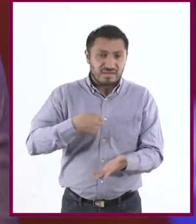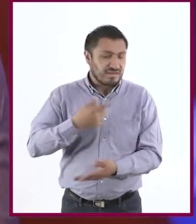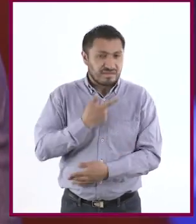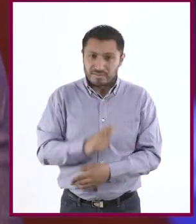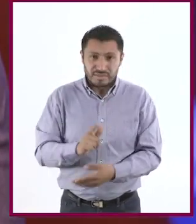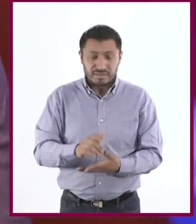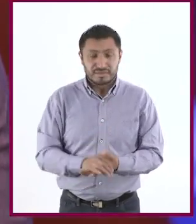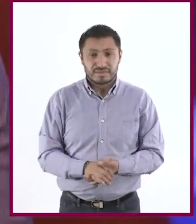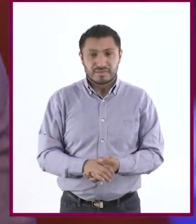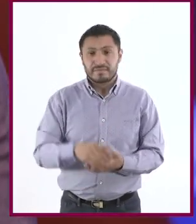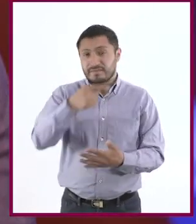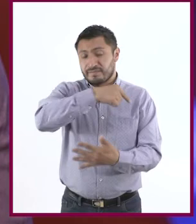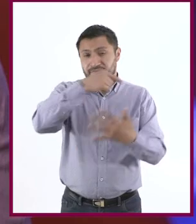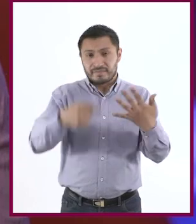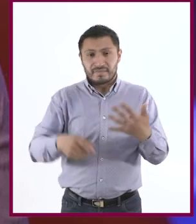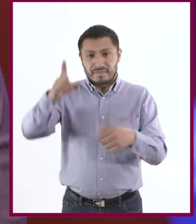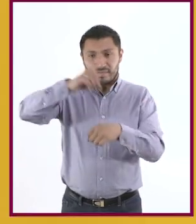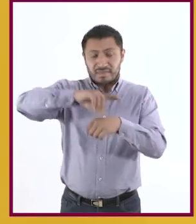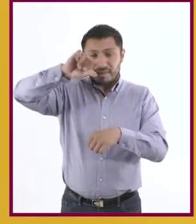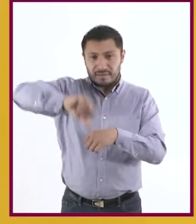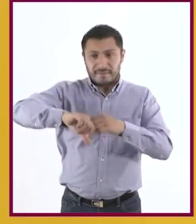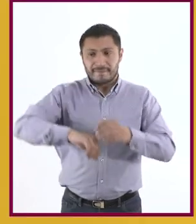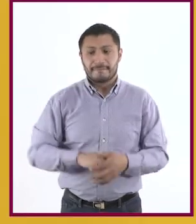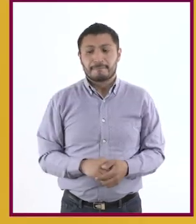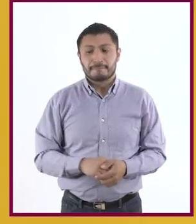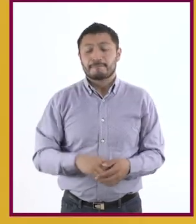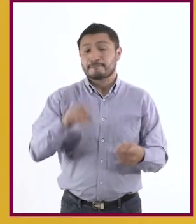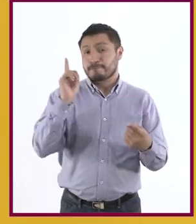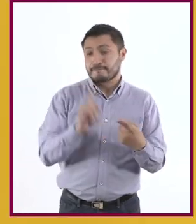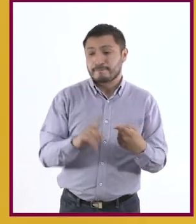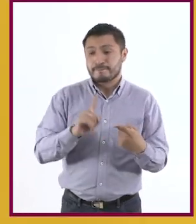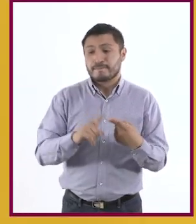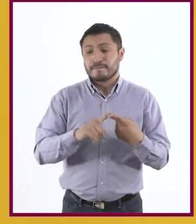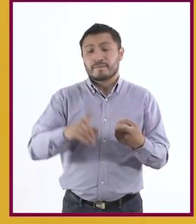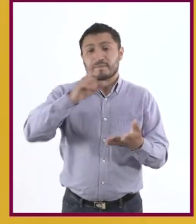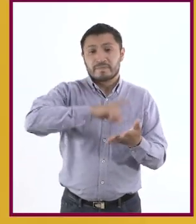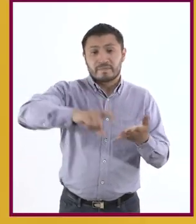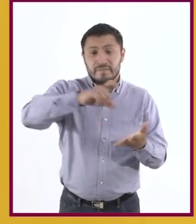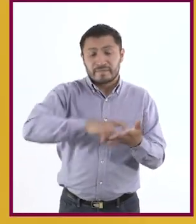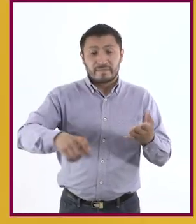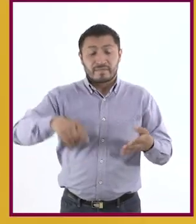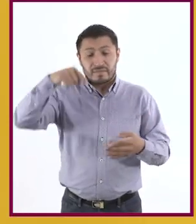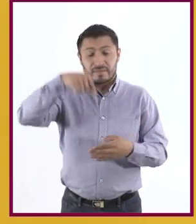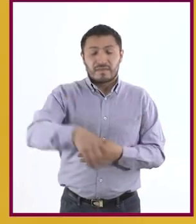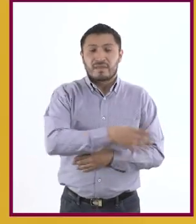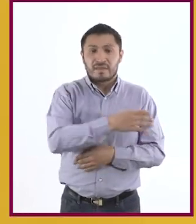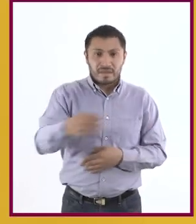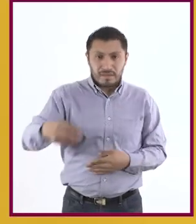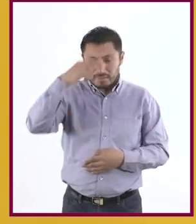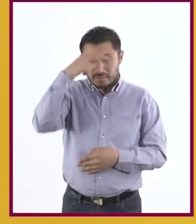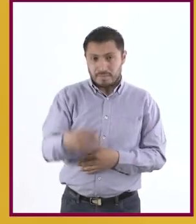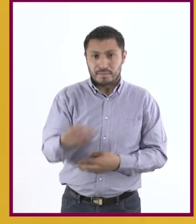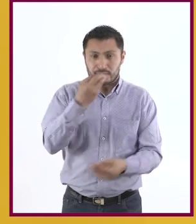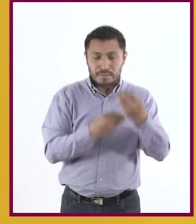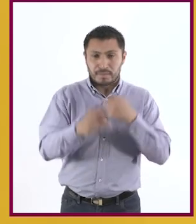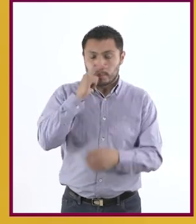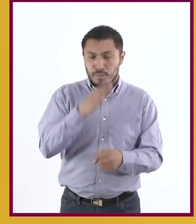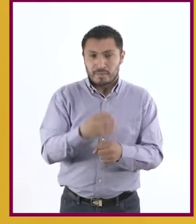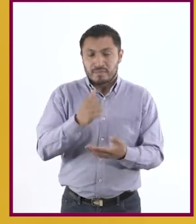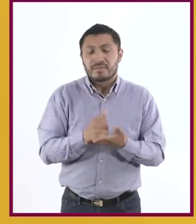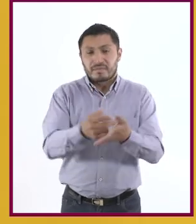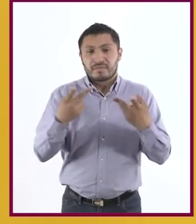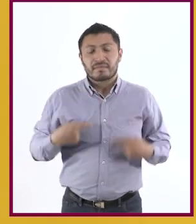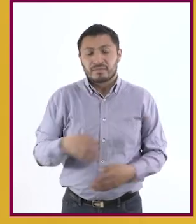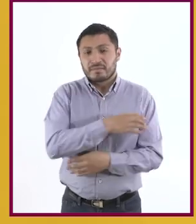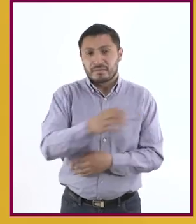Y este es nuestro top 5 del día de hoy. 1. Compra local. El consumo responsable ayuda a que productores